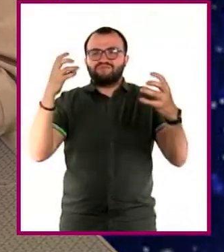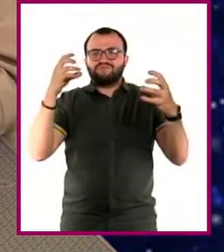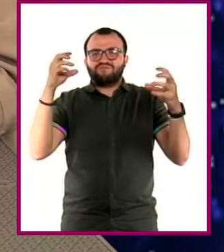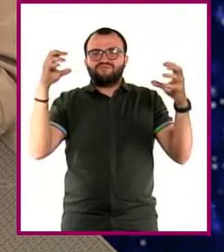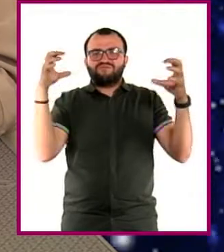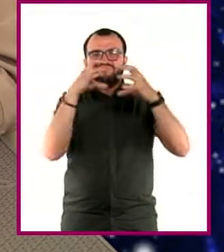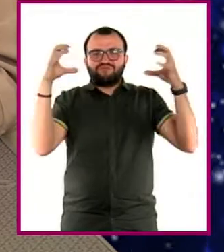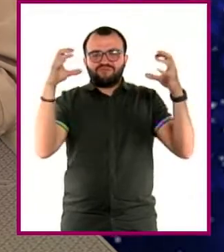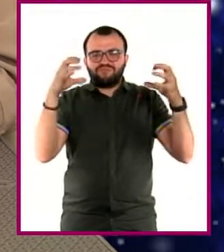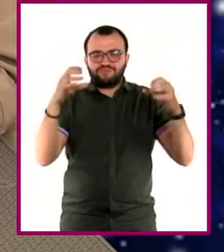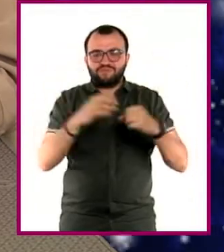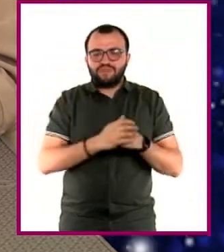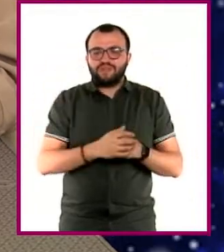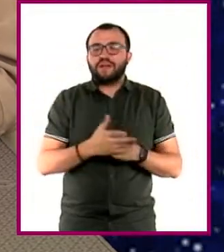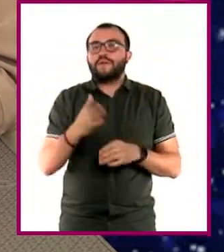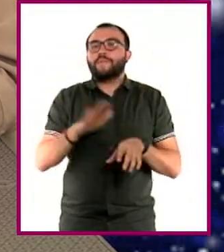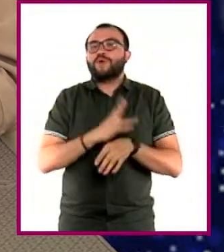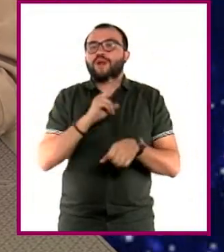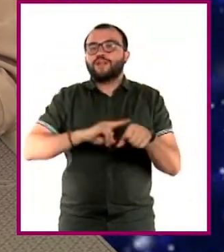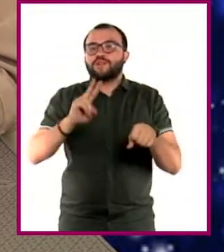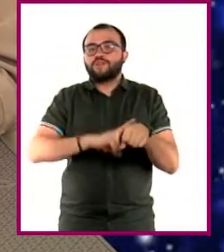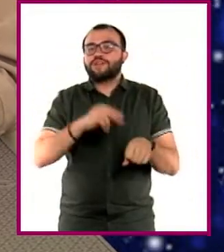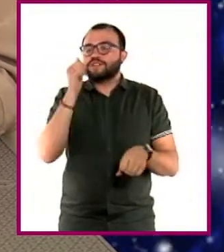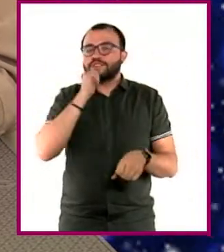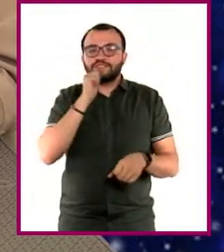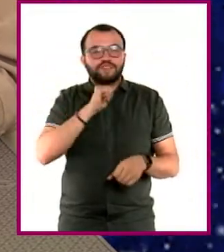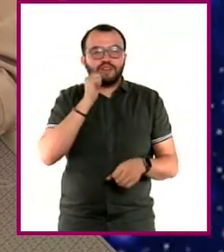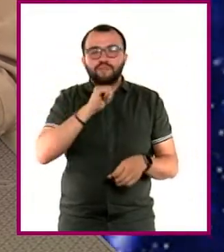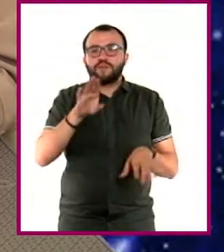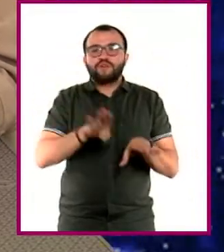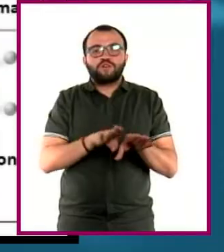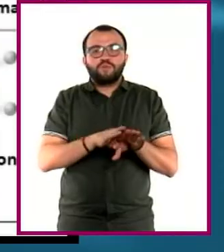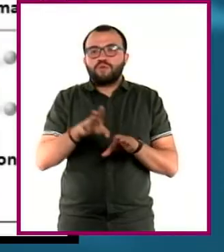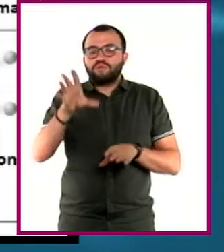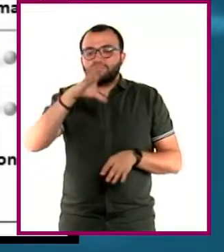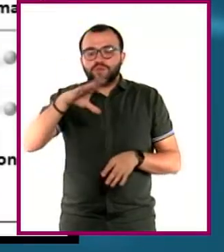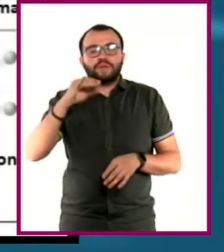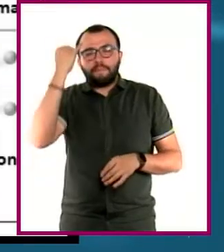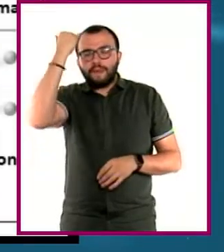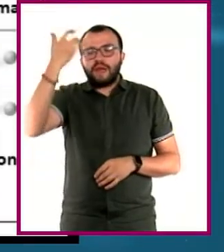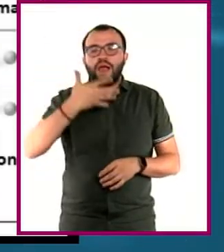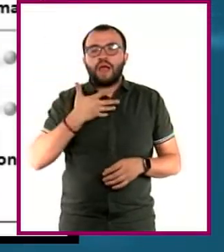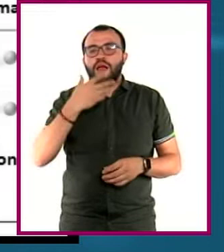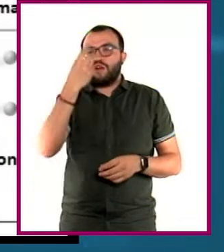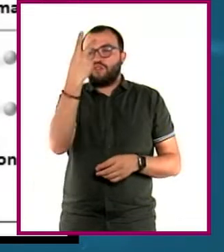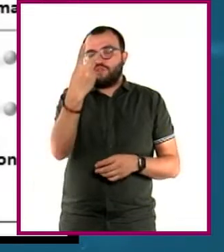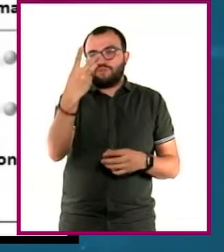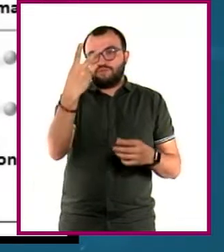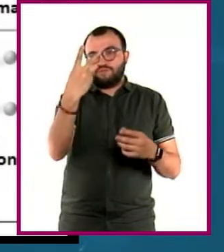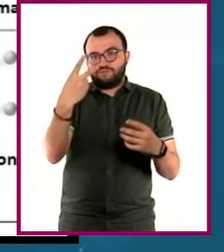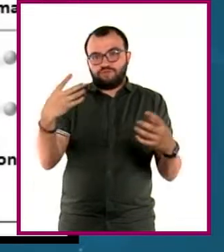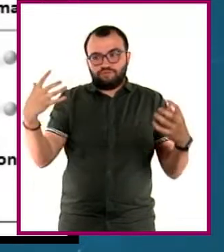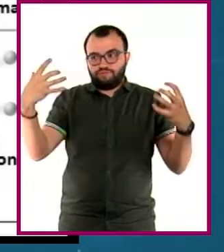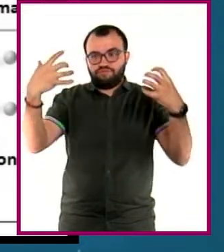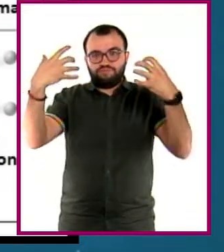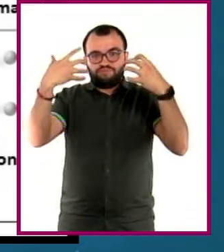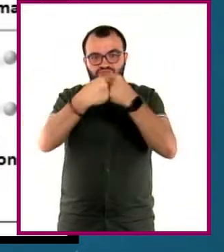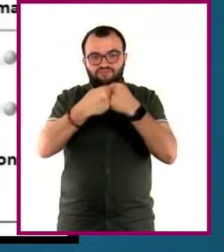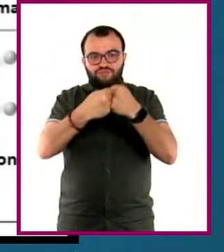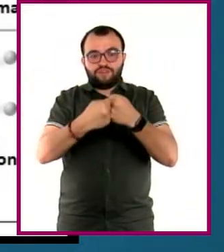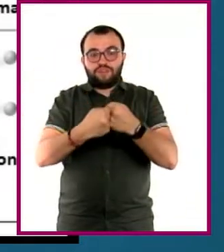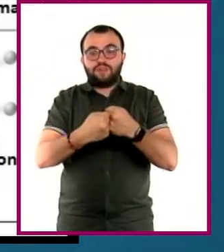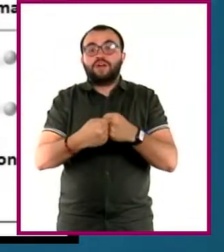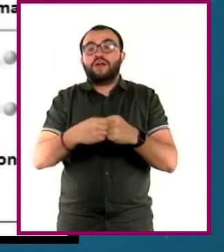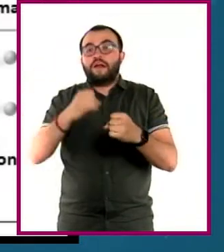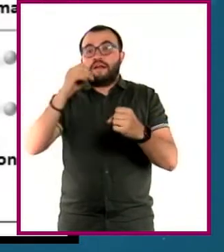buscando estabilidad. Imagínense que hay un choque entre 2 partículas y entonces como la configuración final no